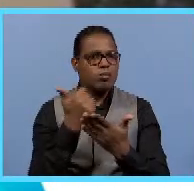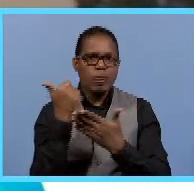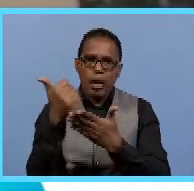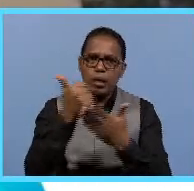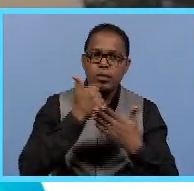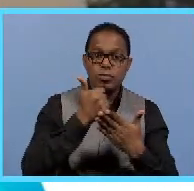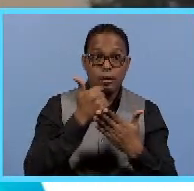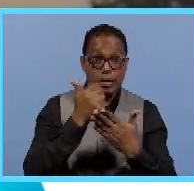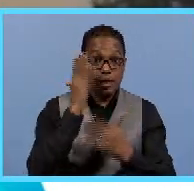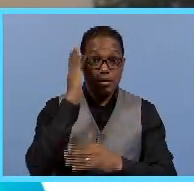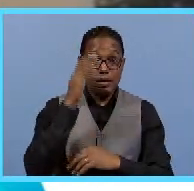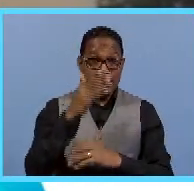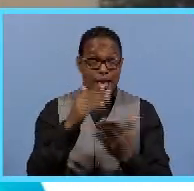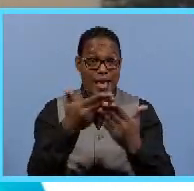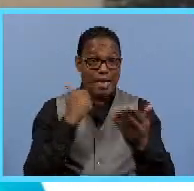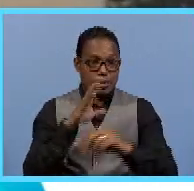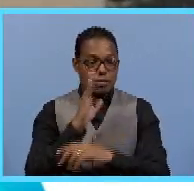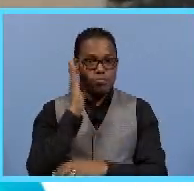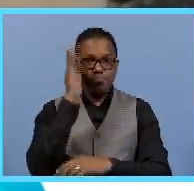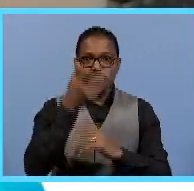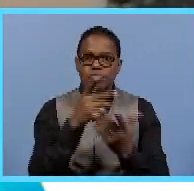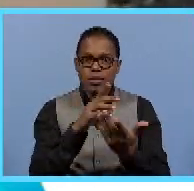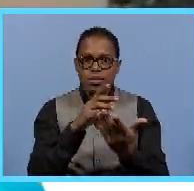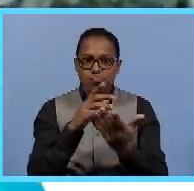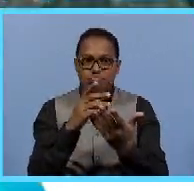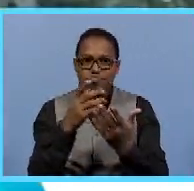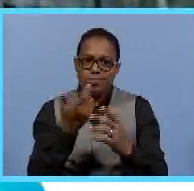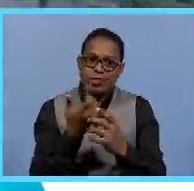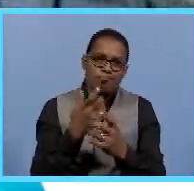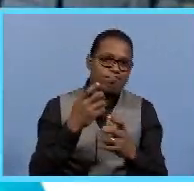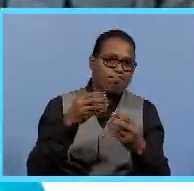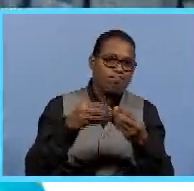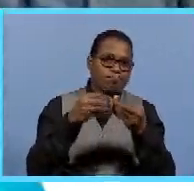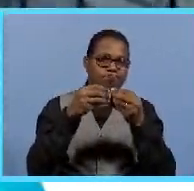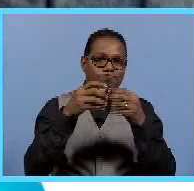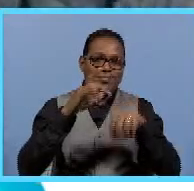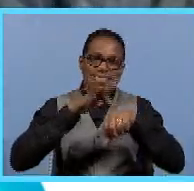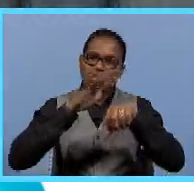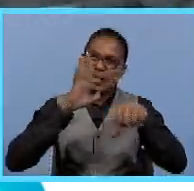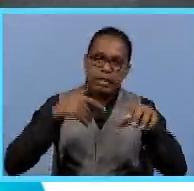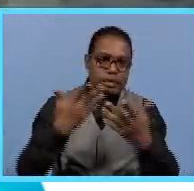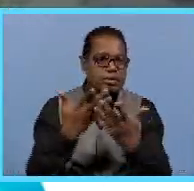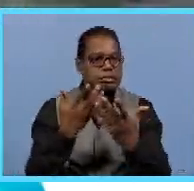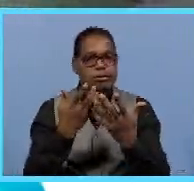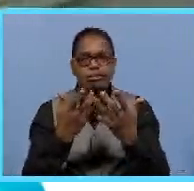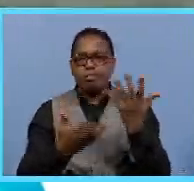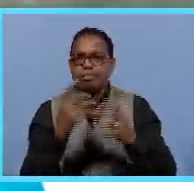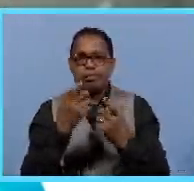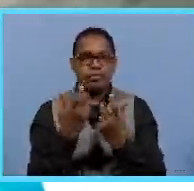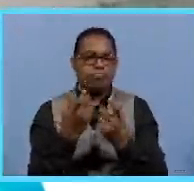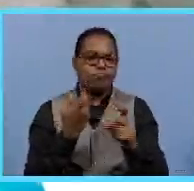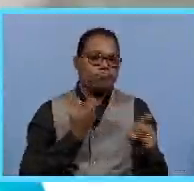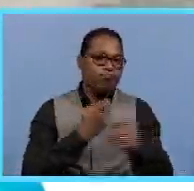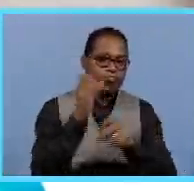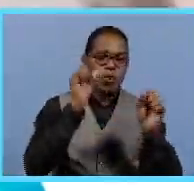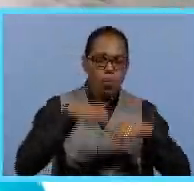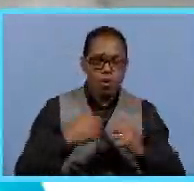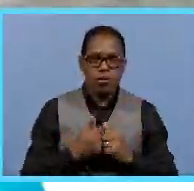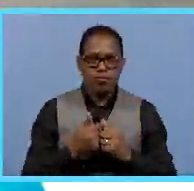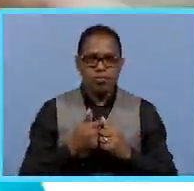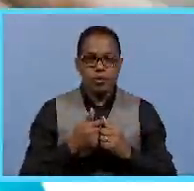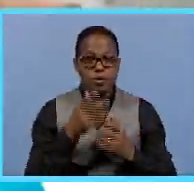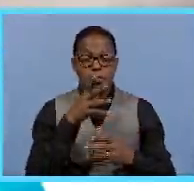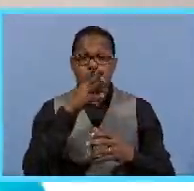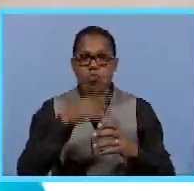que podría ser lamentablemente muy tarde. Ojalá que esta dama no pase como otras que denuncian y al final